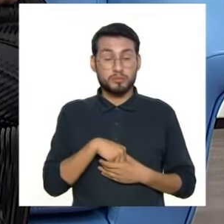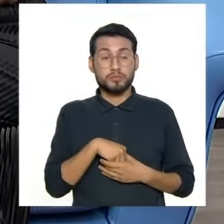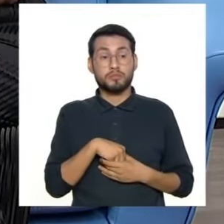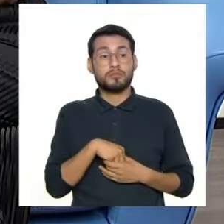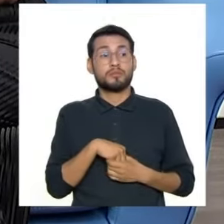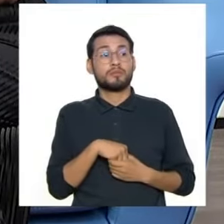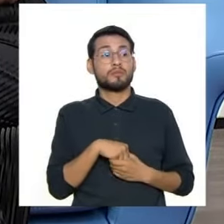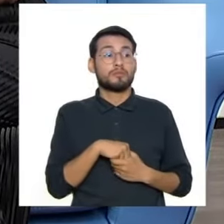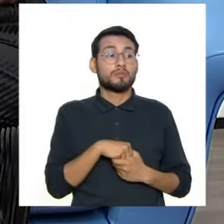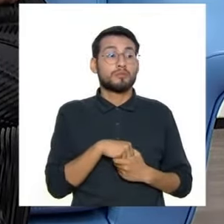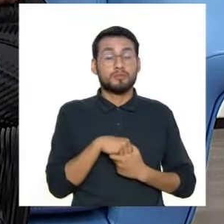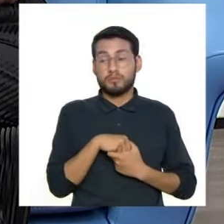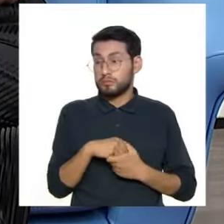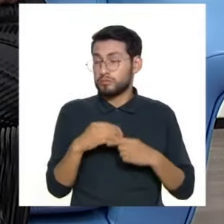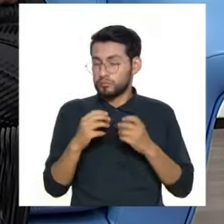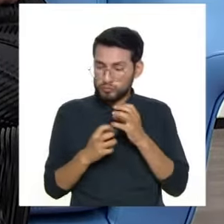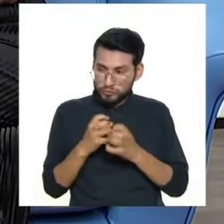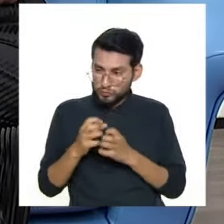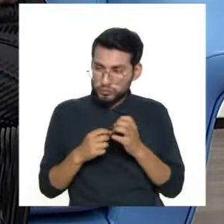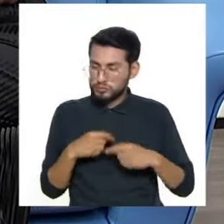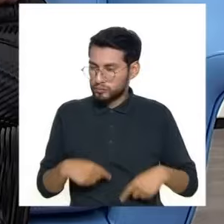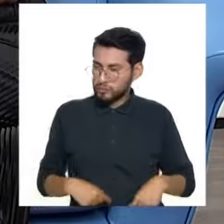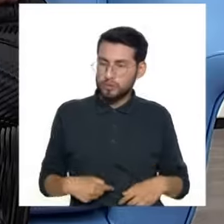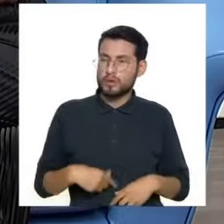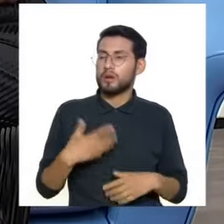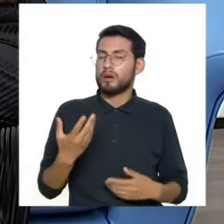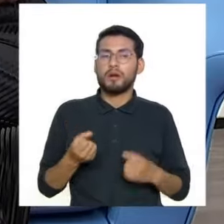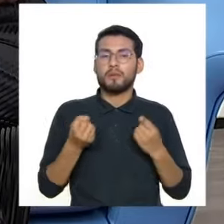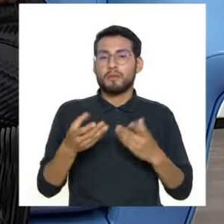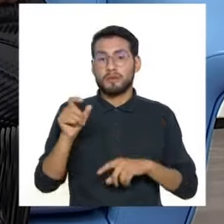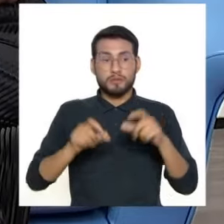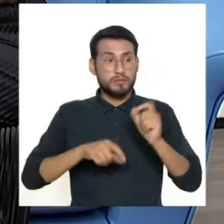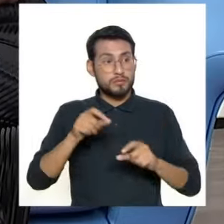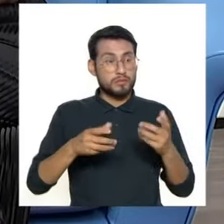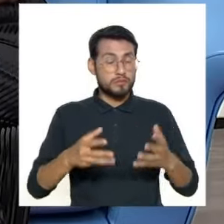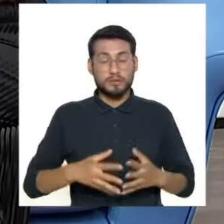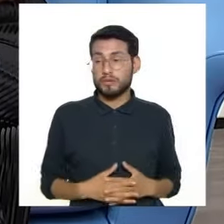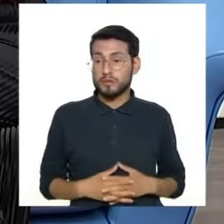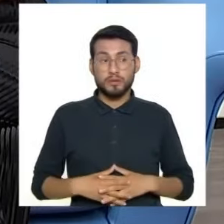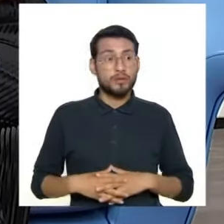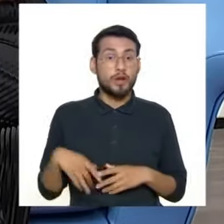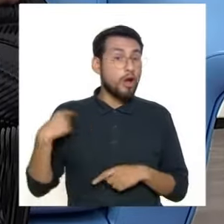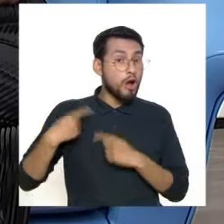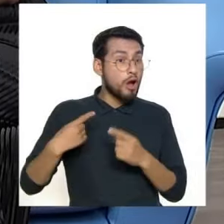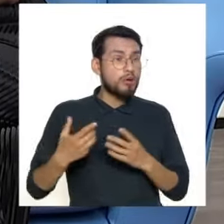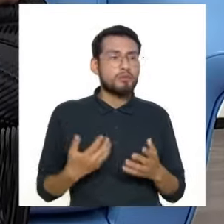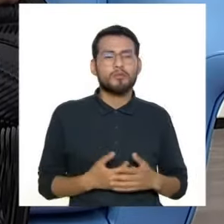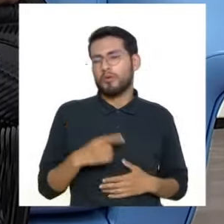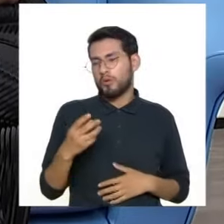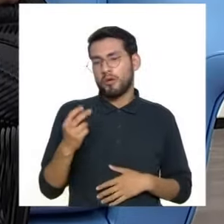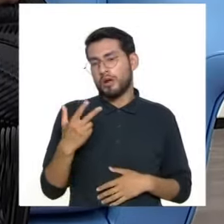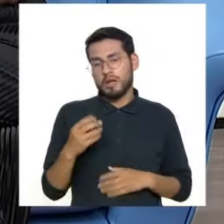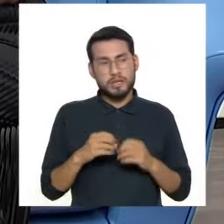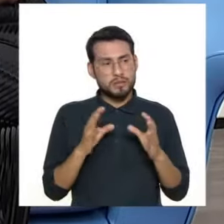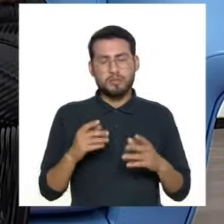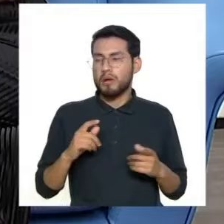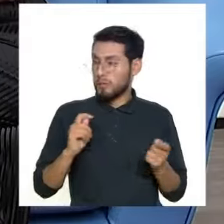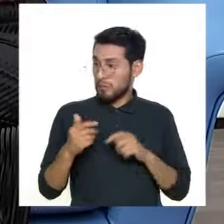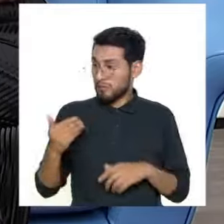eh engendrando se pues una tumoración que hace de que la persona de pronto que hacía to dos o TR días